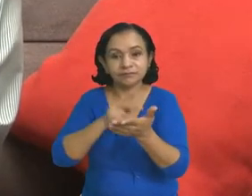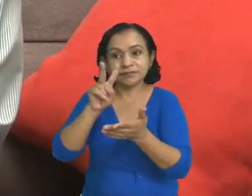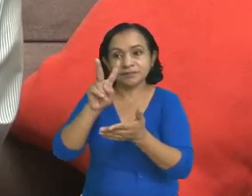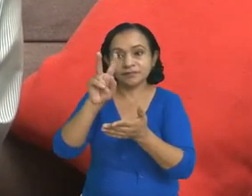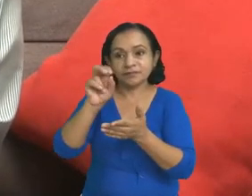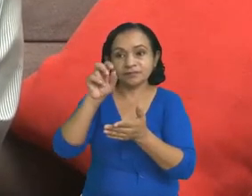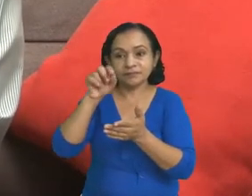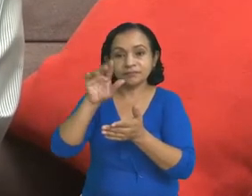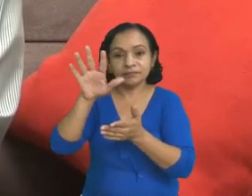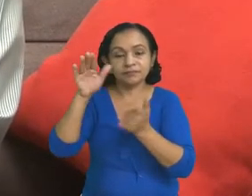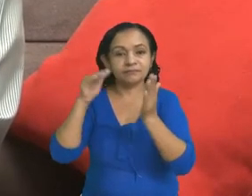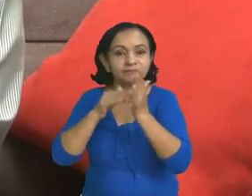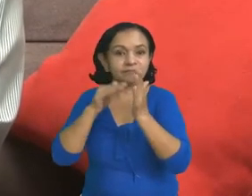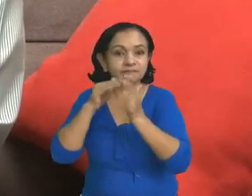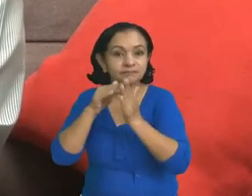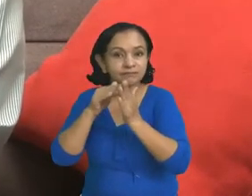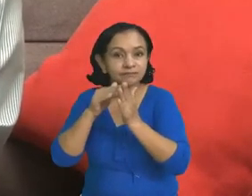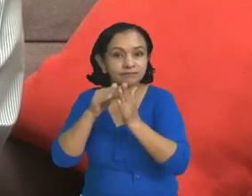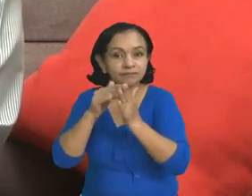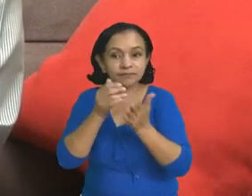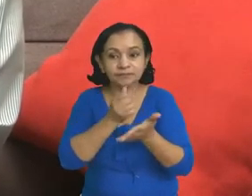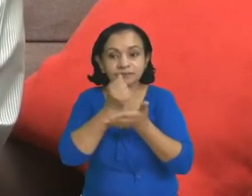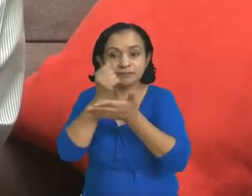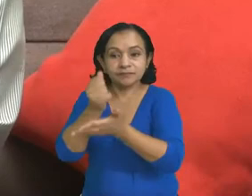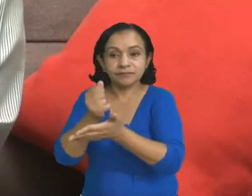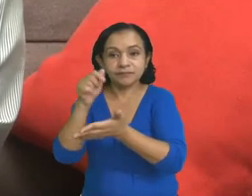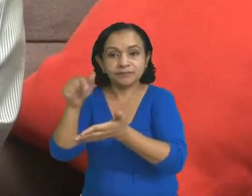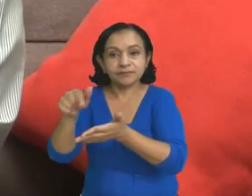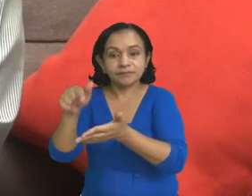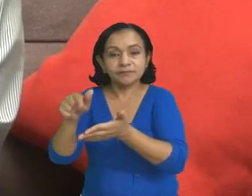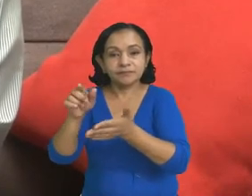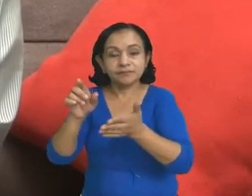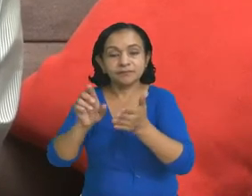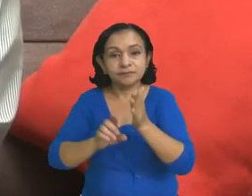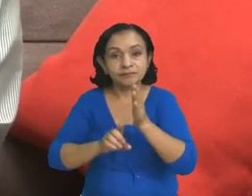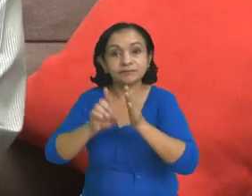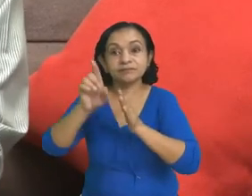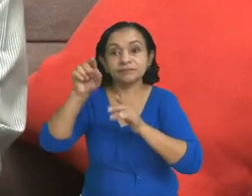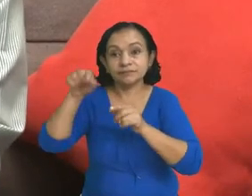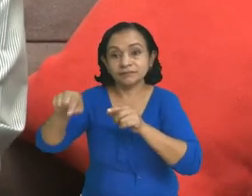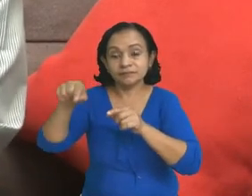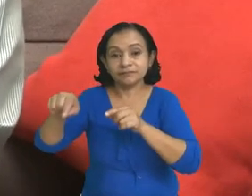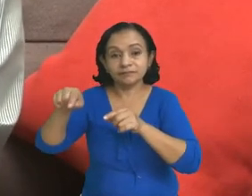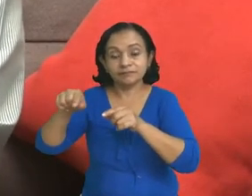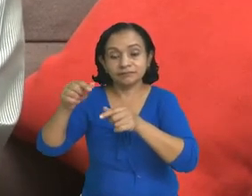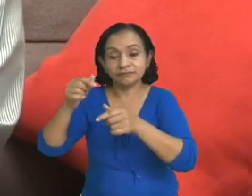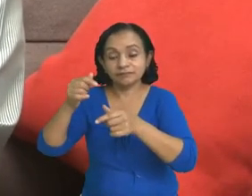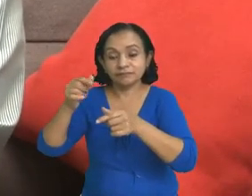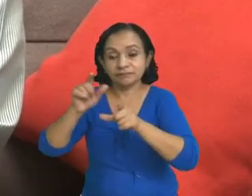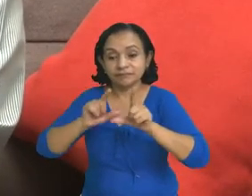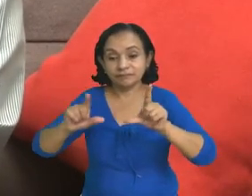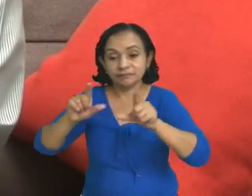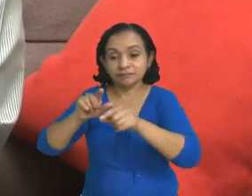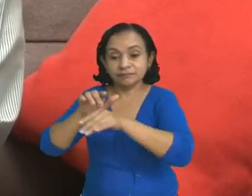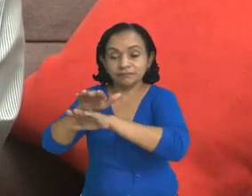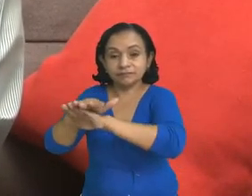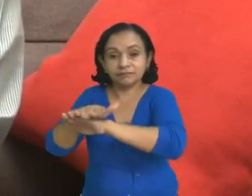20.5 millones y va a crear un polo de desarrollo, pues, en esa